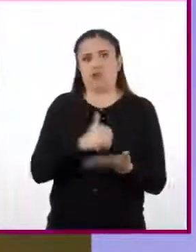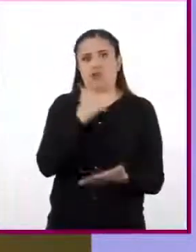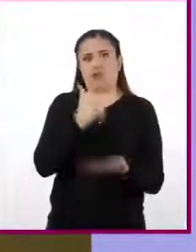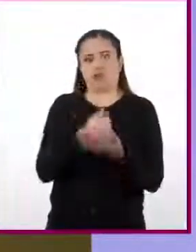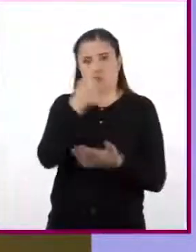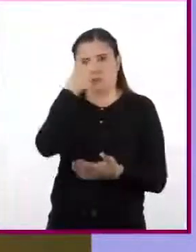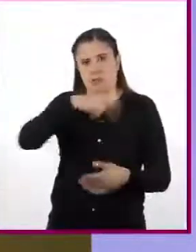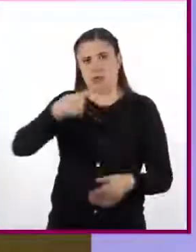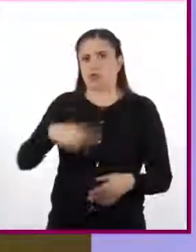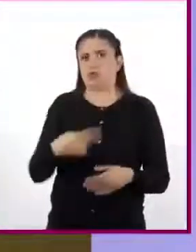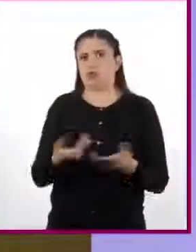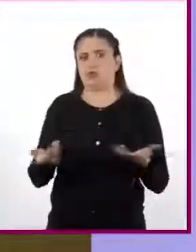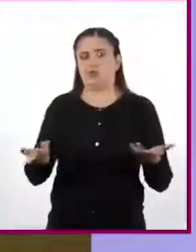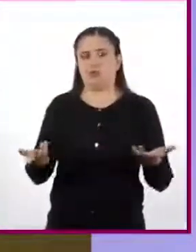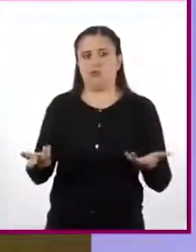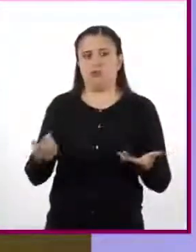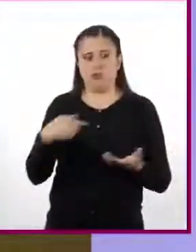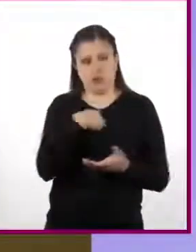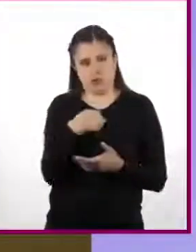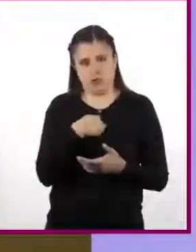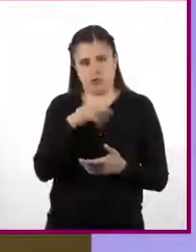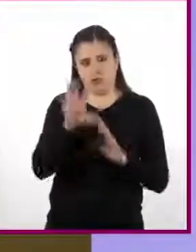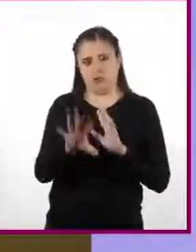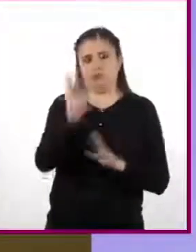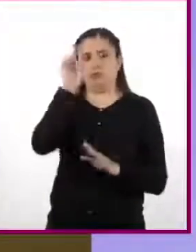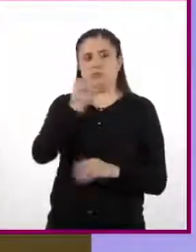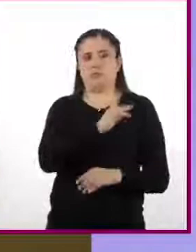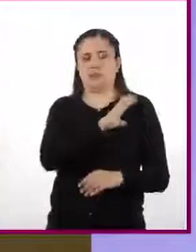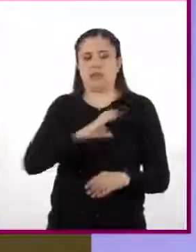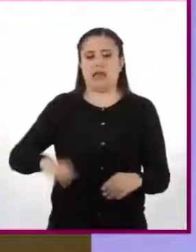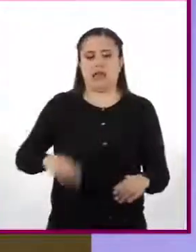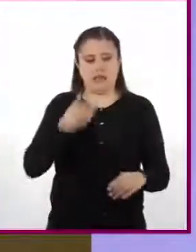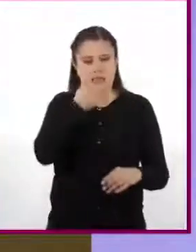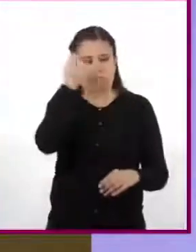ciudadana y porque elijo a mi candidato.